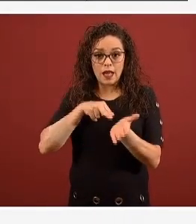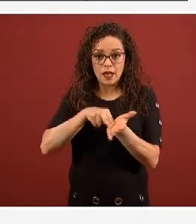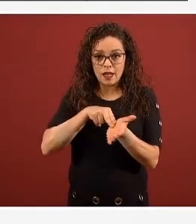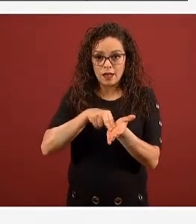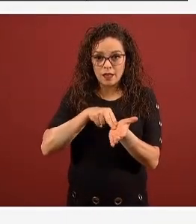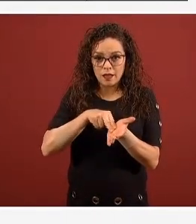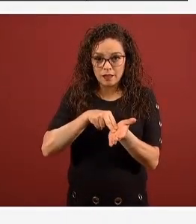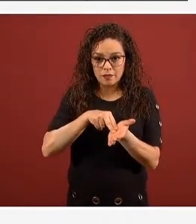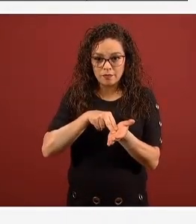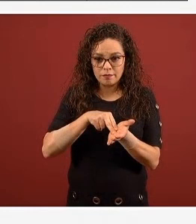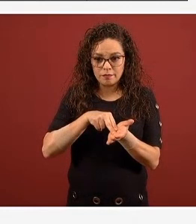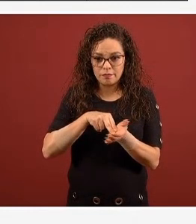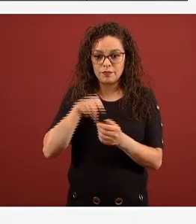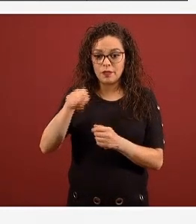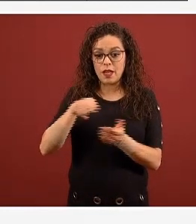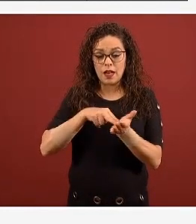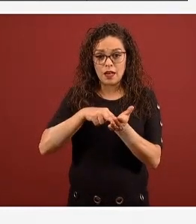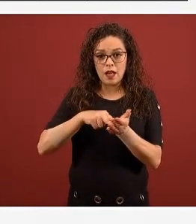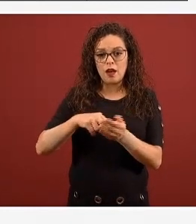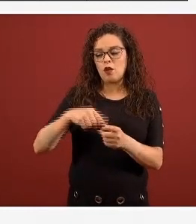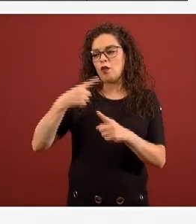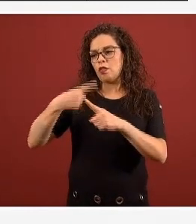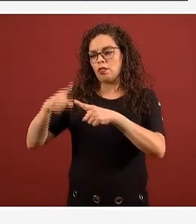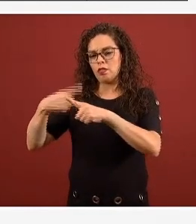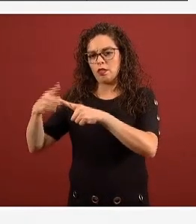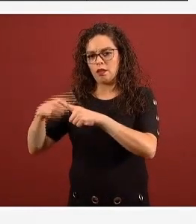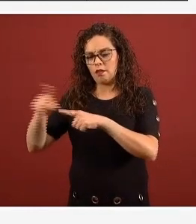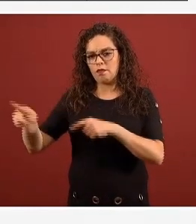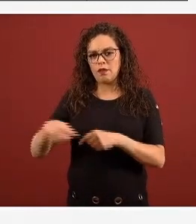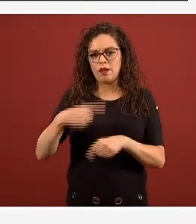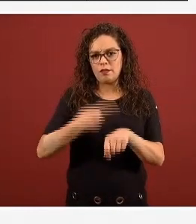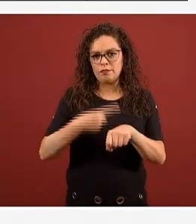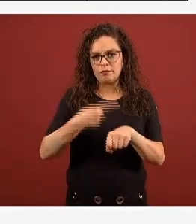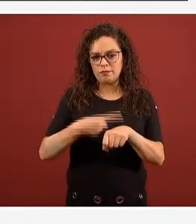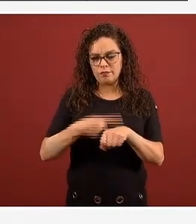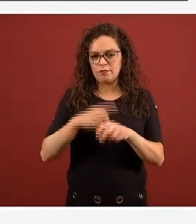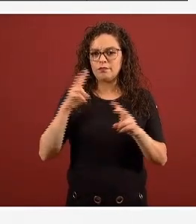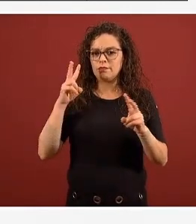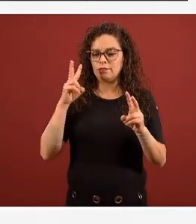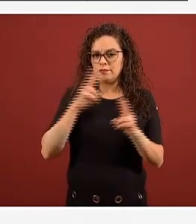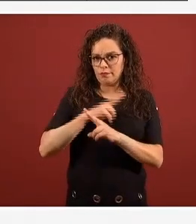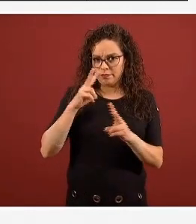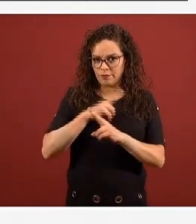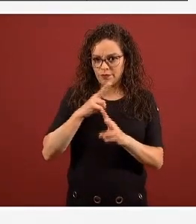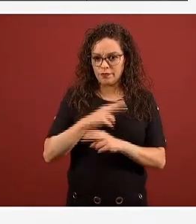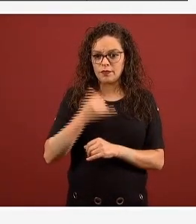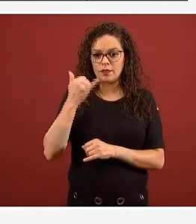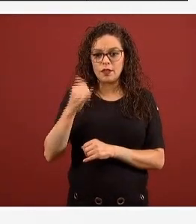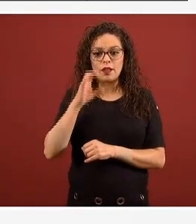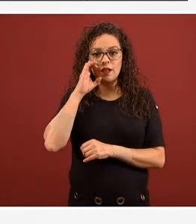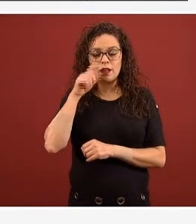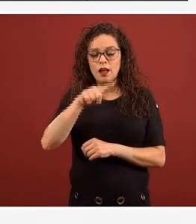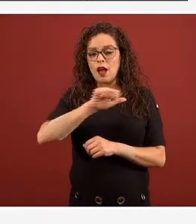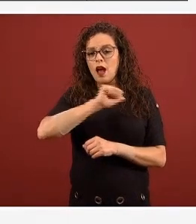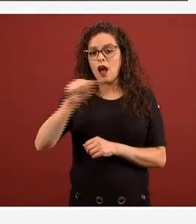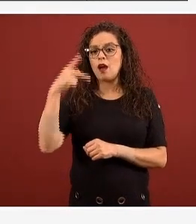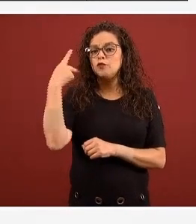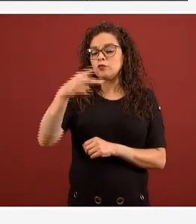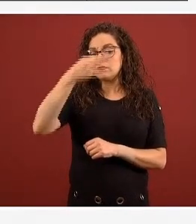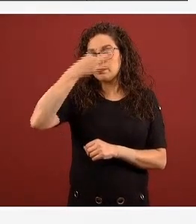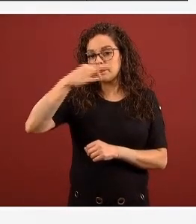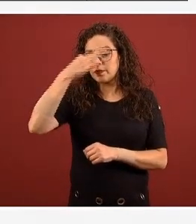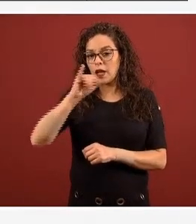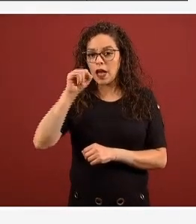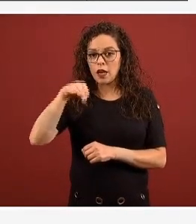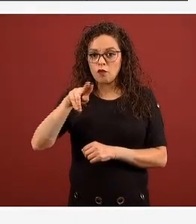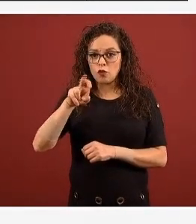representa el negro a todos los demás virus respiratorios y las naranjas precisamente a la positividad de influenza, están prácticamente pegados a la